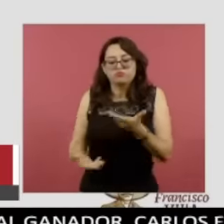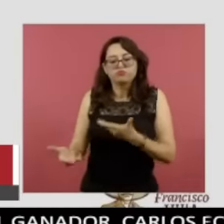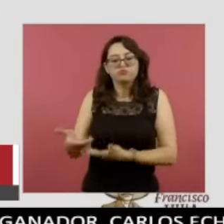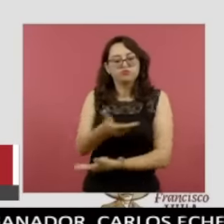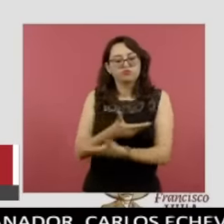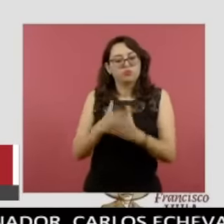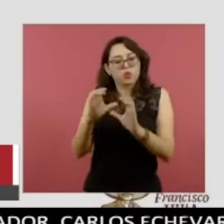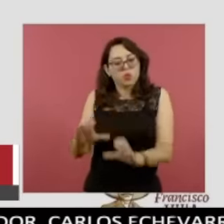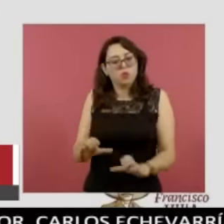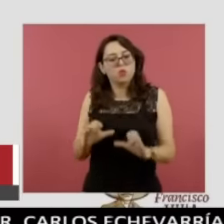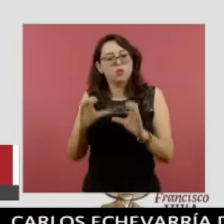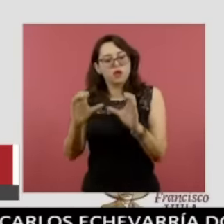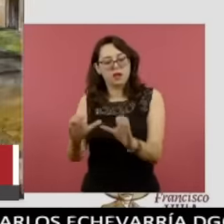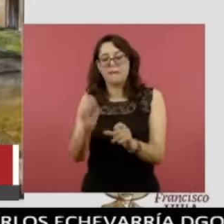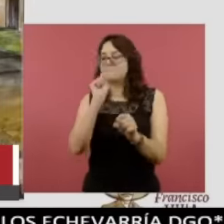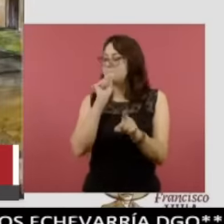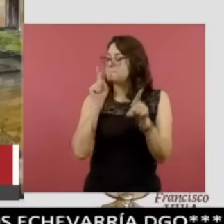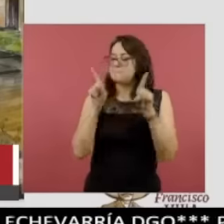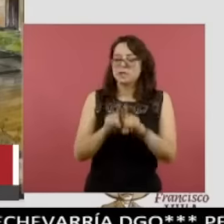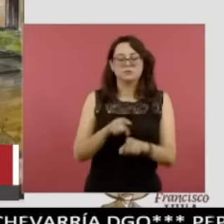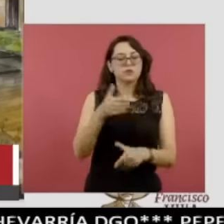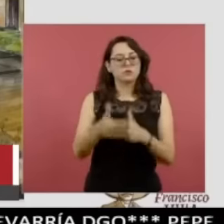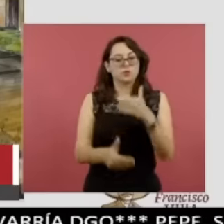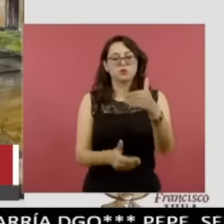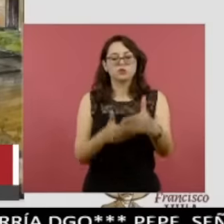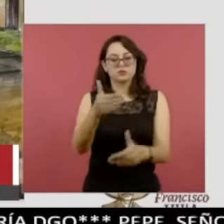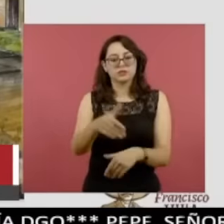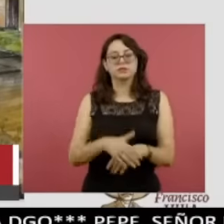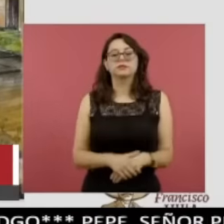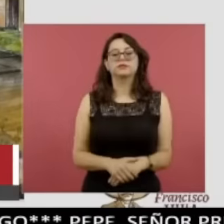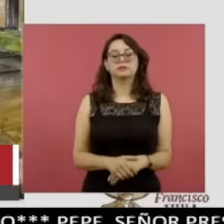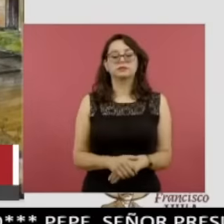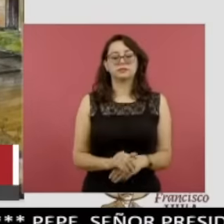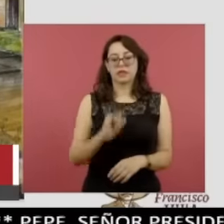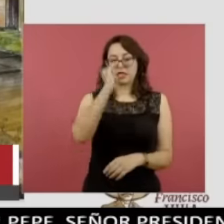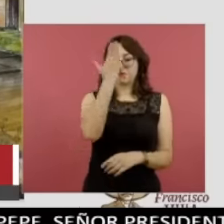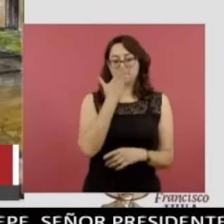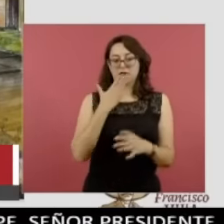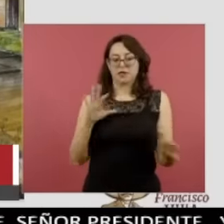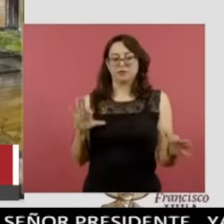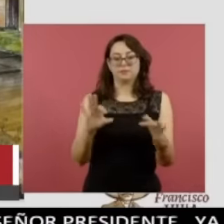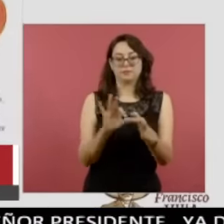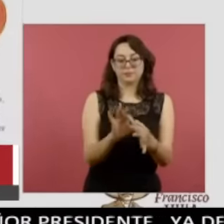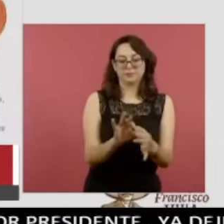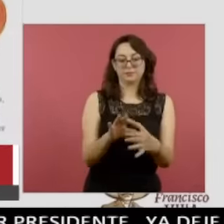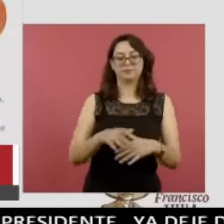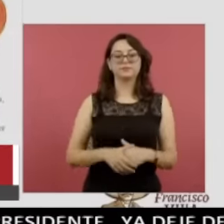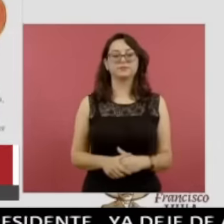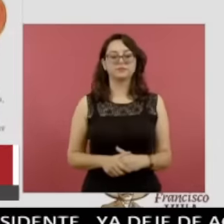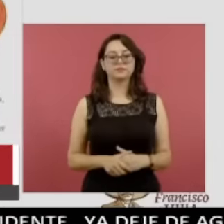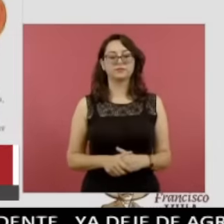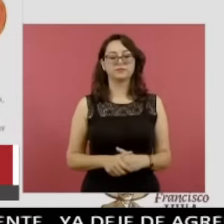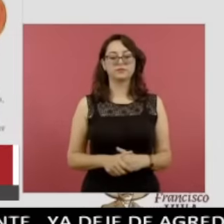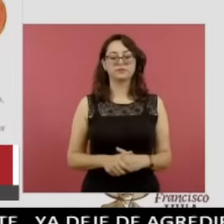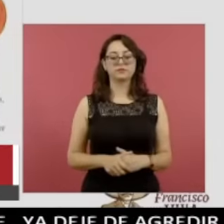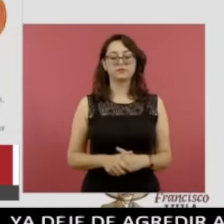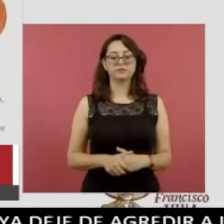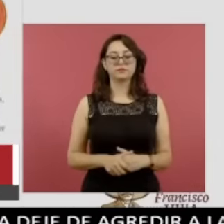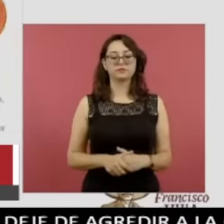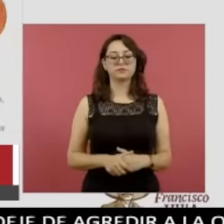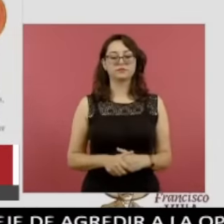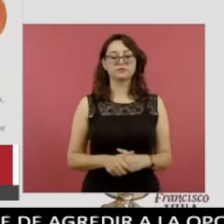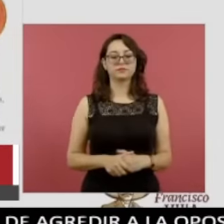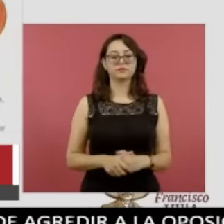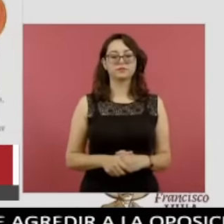siete libros prácticamente para este grado de primaria Son seis para secundaria pero alguno de los libros son nuestros saberes